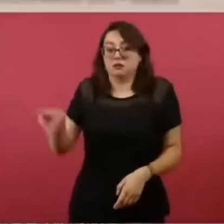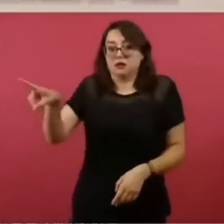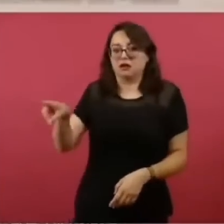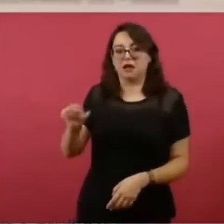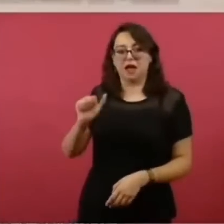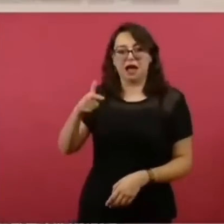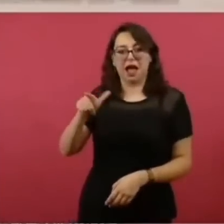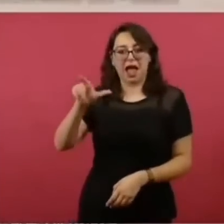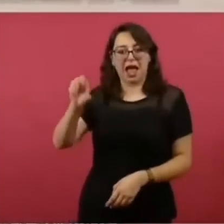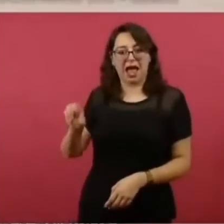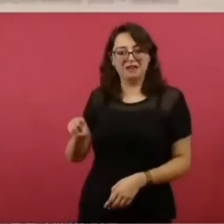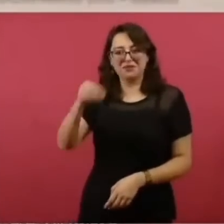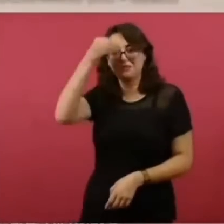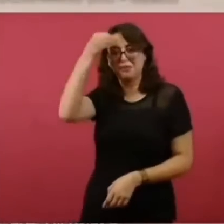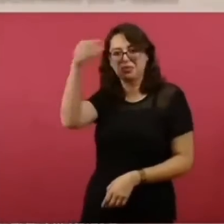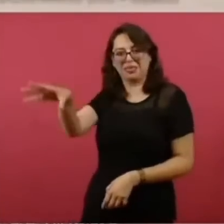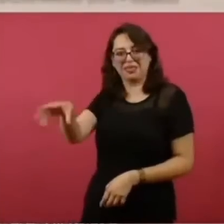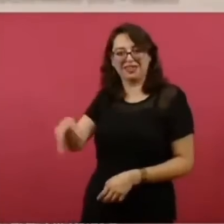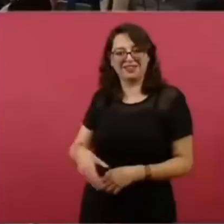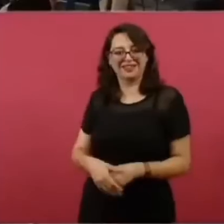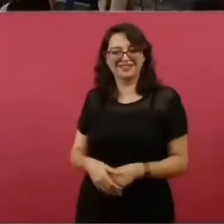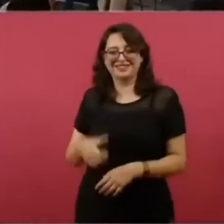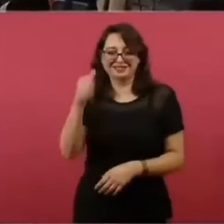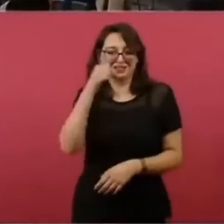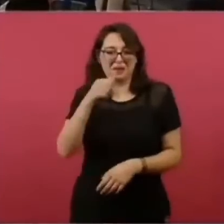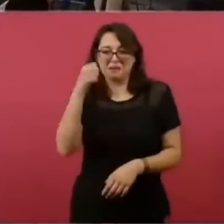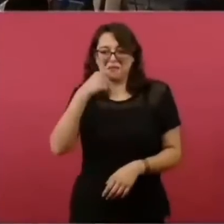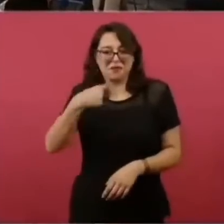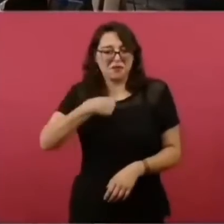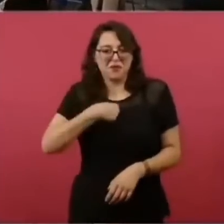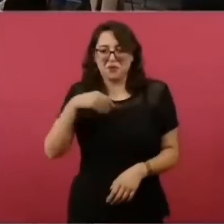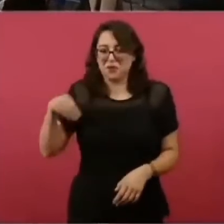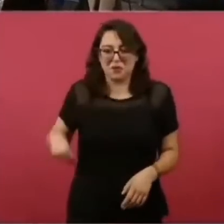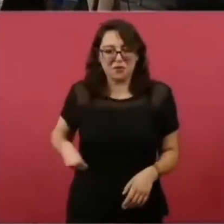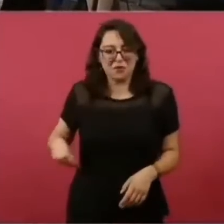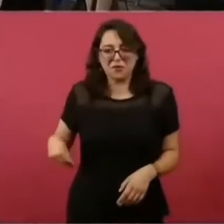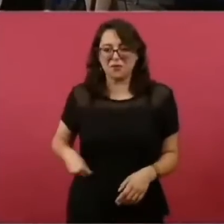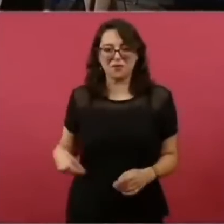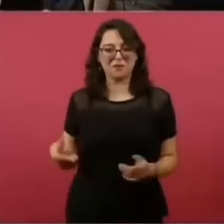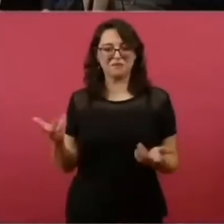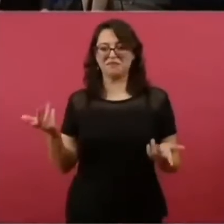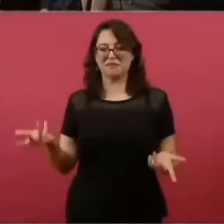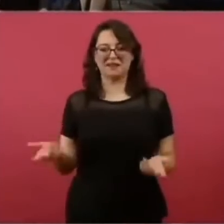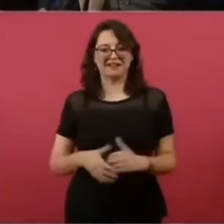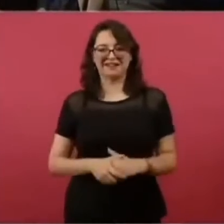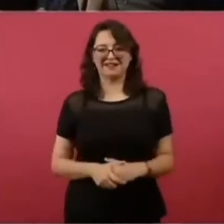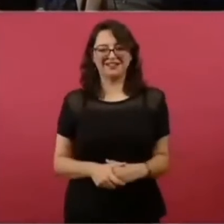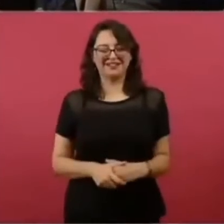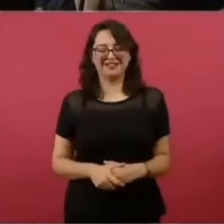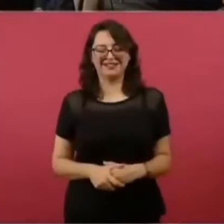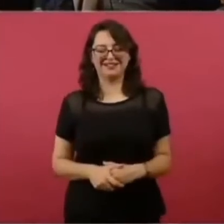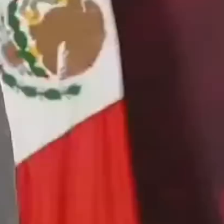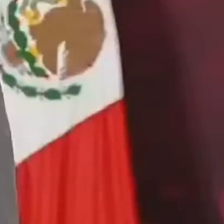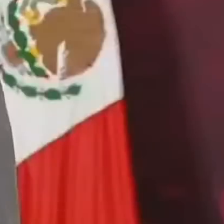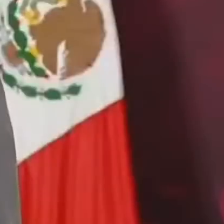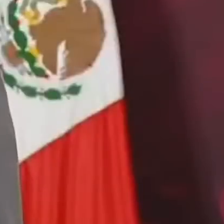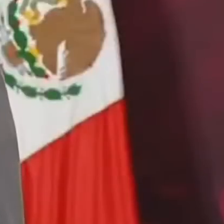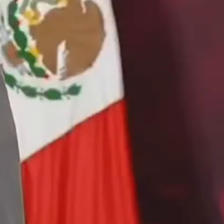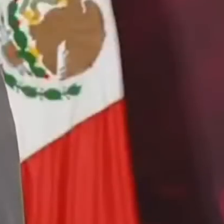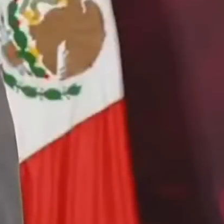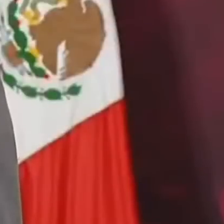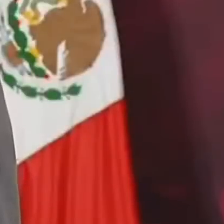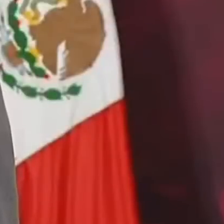En sentido contrario, me acuerdo de un poemínimo de